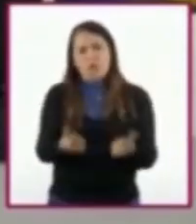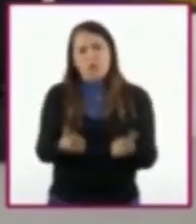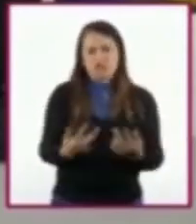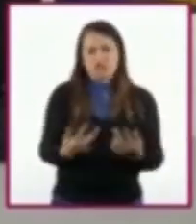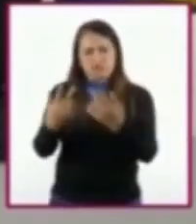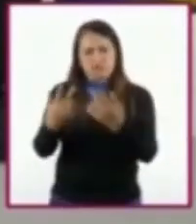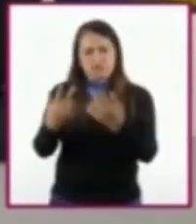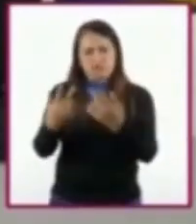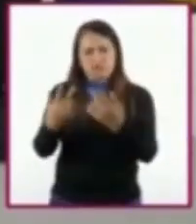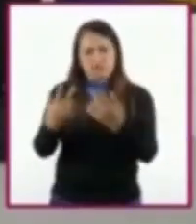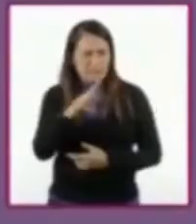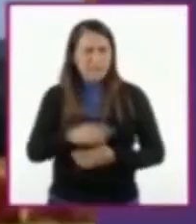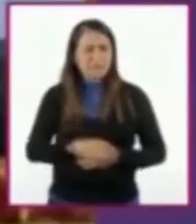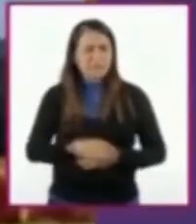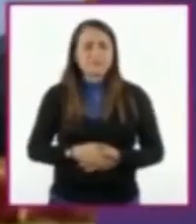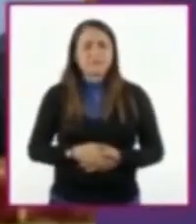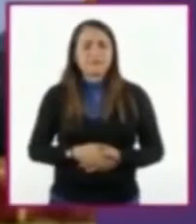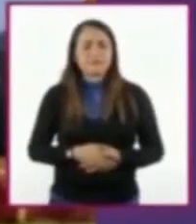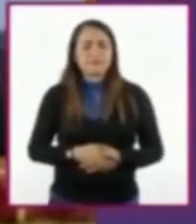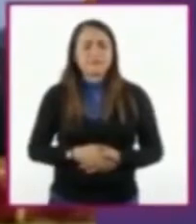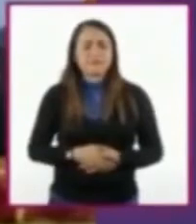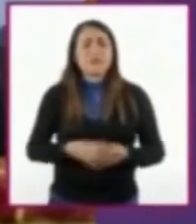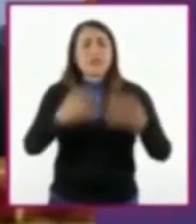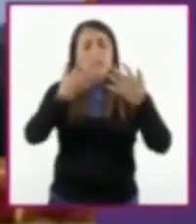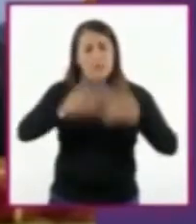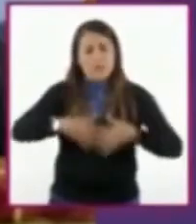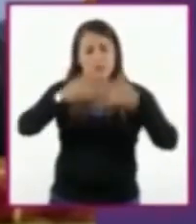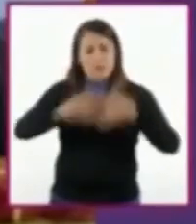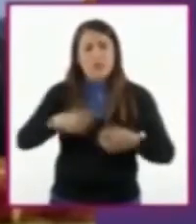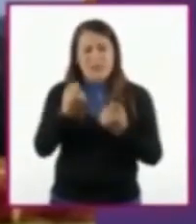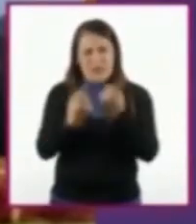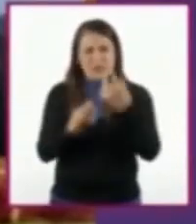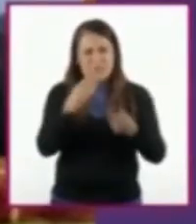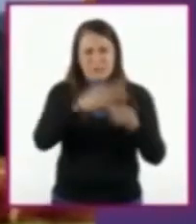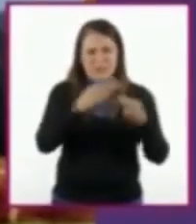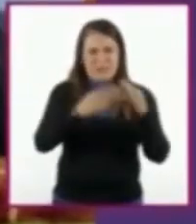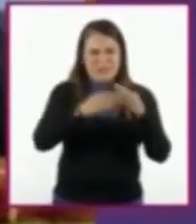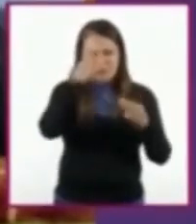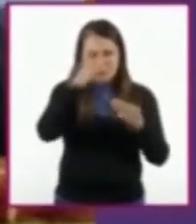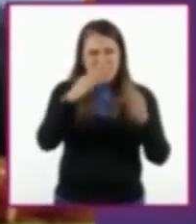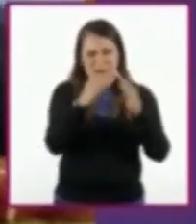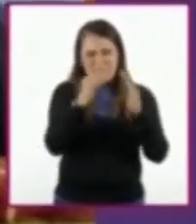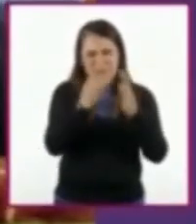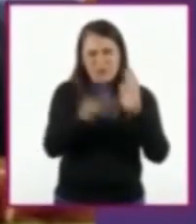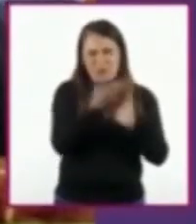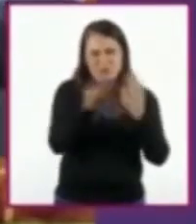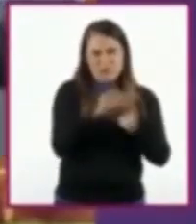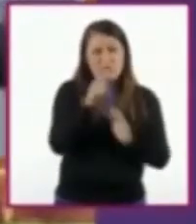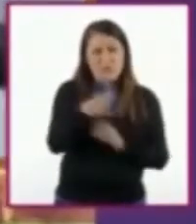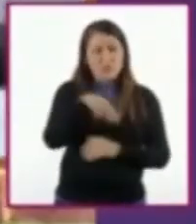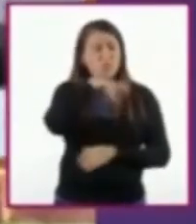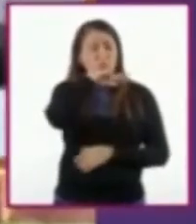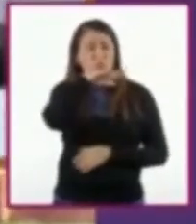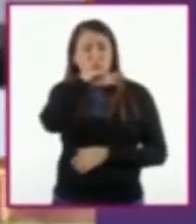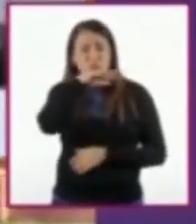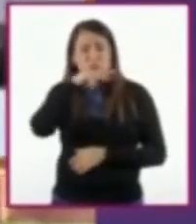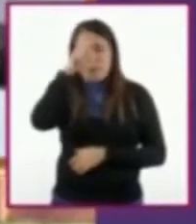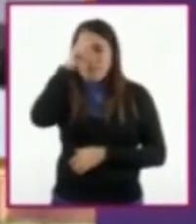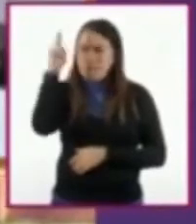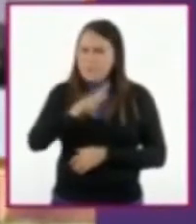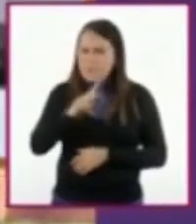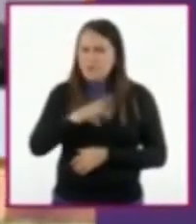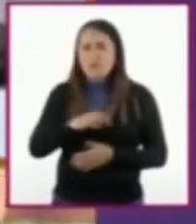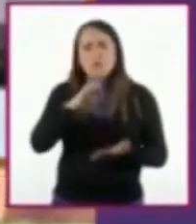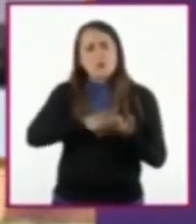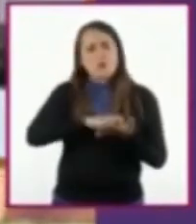siguiente cápsula. Algunas industrias fabricantes de materiales para la construcción son contaminantes. Por ejemplo,